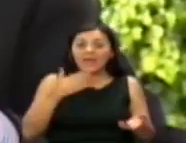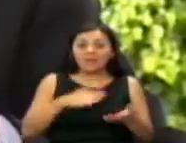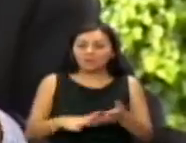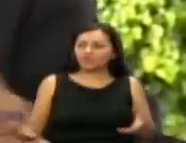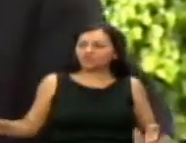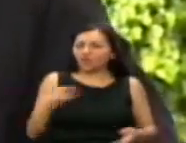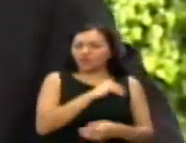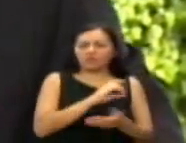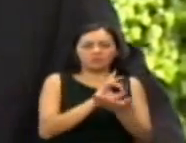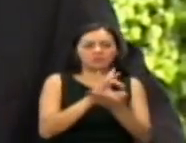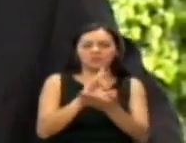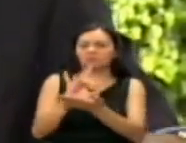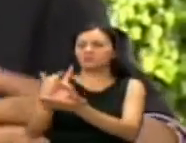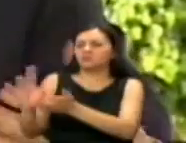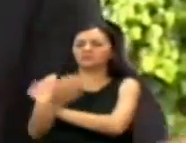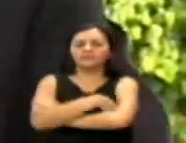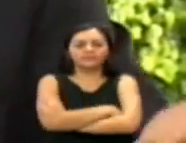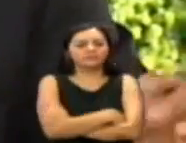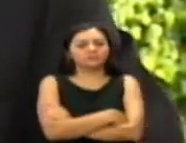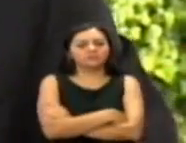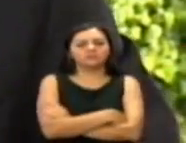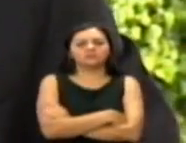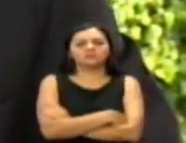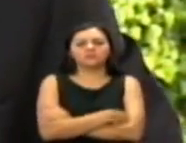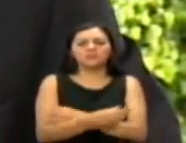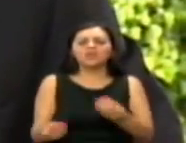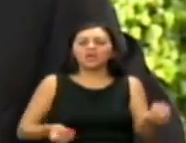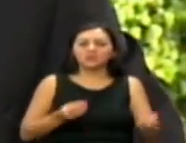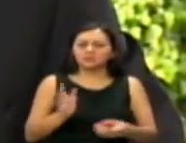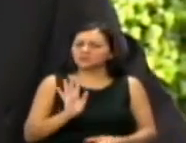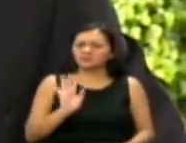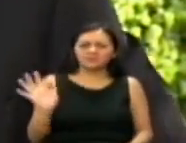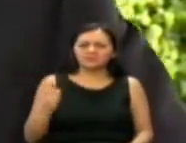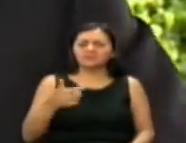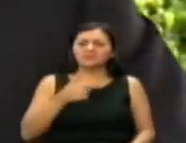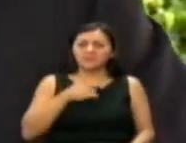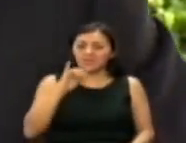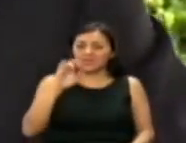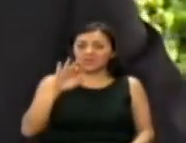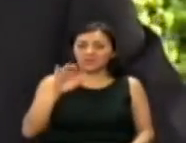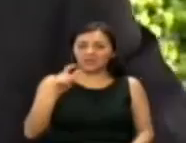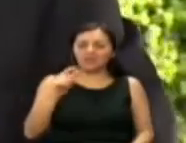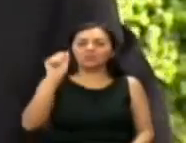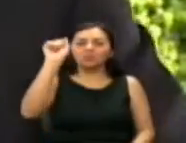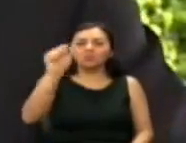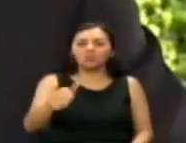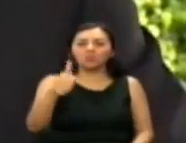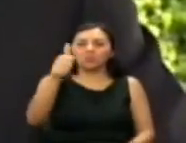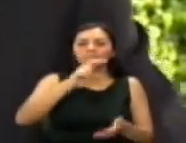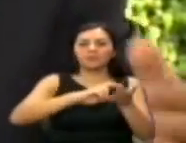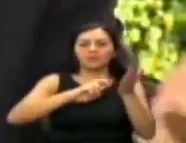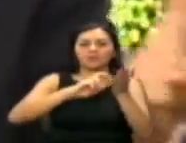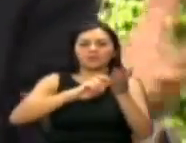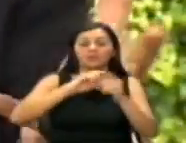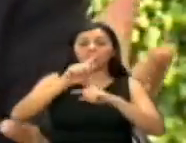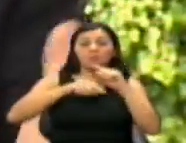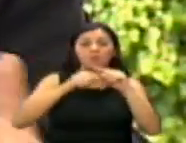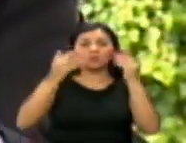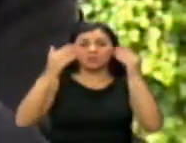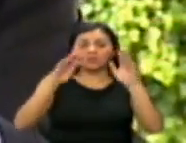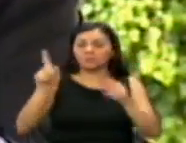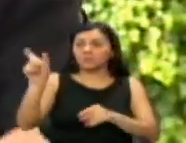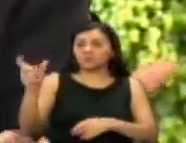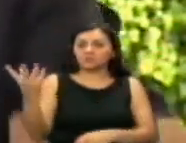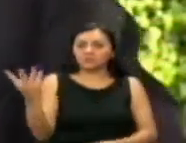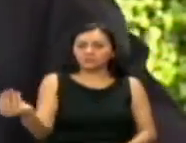turismo, la agricultura, la industria, y no por eso va a eliminar la minería. Nosotros en INTAC vamos a hacer buena minería. Hasta el punto que ya tenemos, está frustrada esa